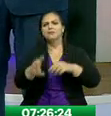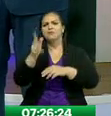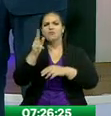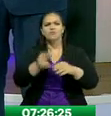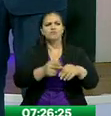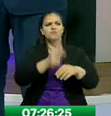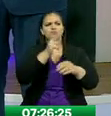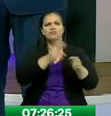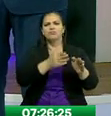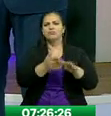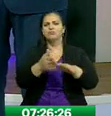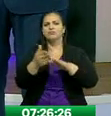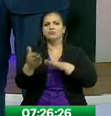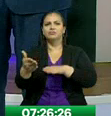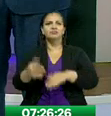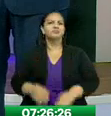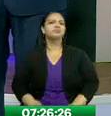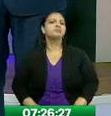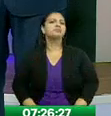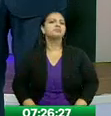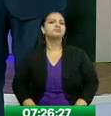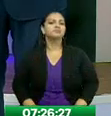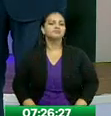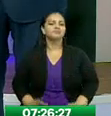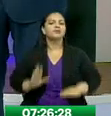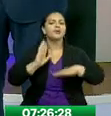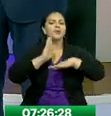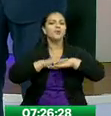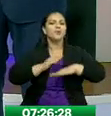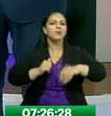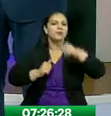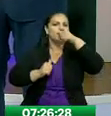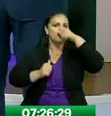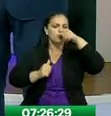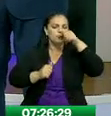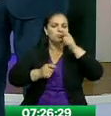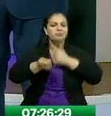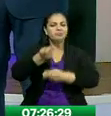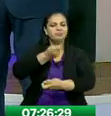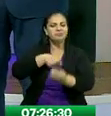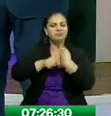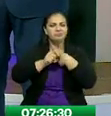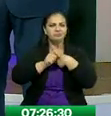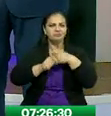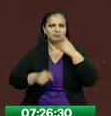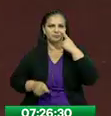sido provocadas por temas relacionados al microtráfico de drogas. Veamos.